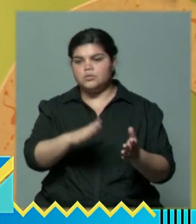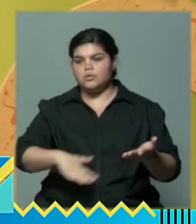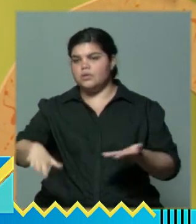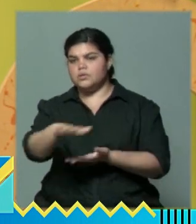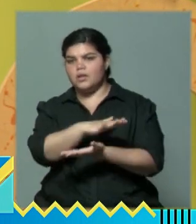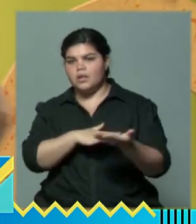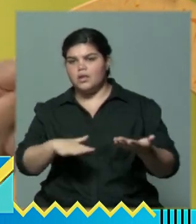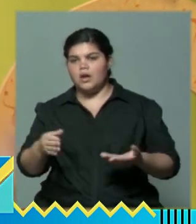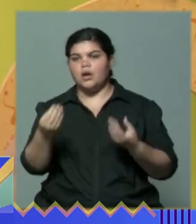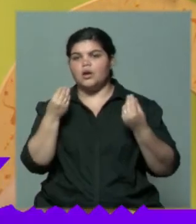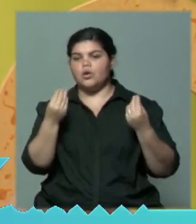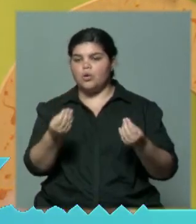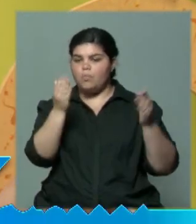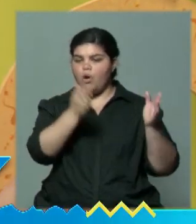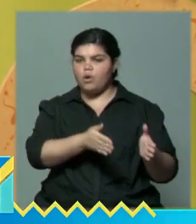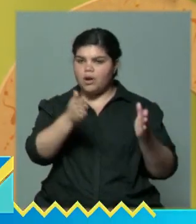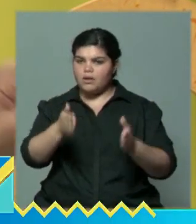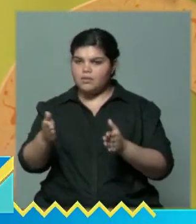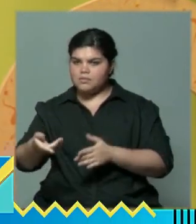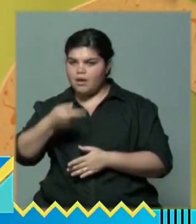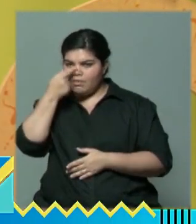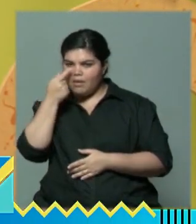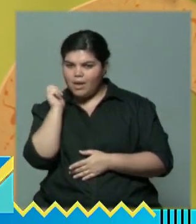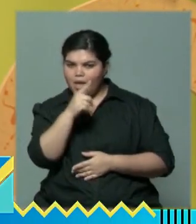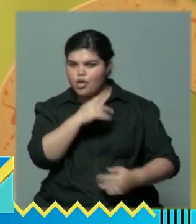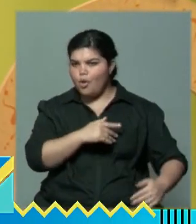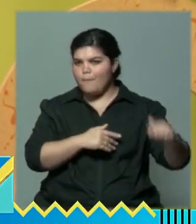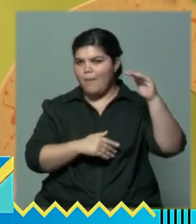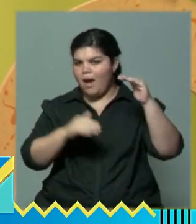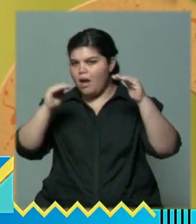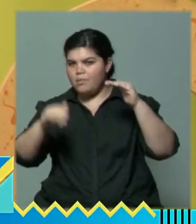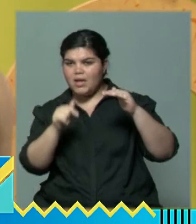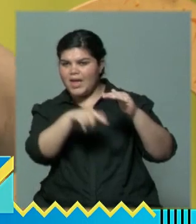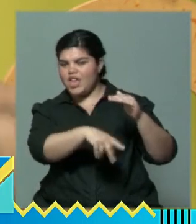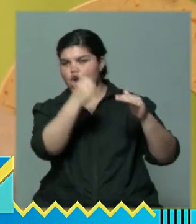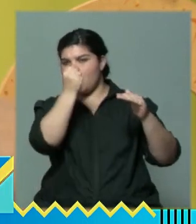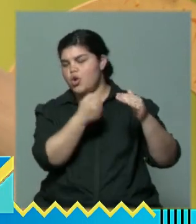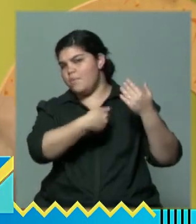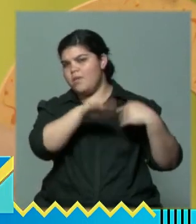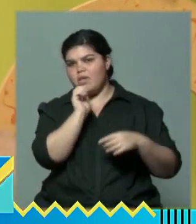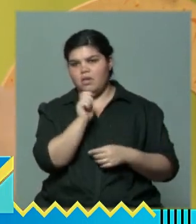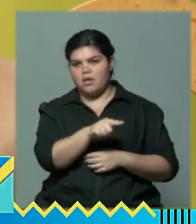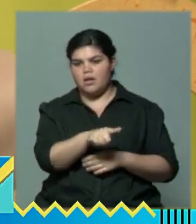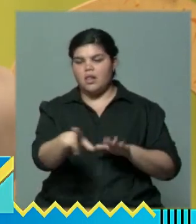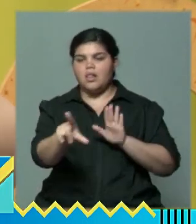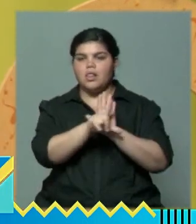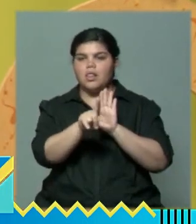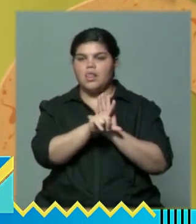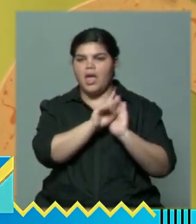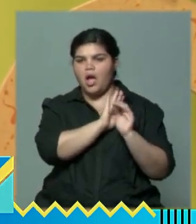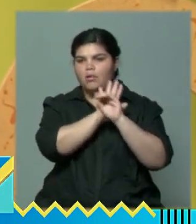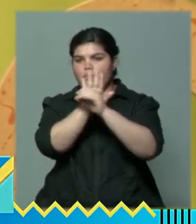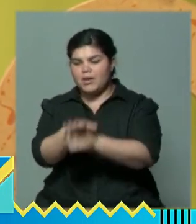función de los intereses de esos sectores que concentran el poder económico. Y las leyes represivas son para los que